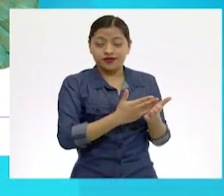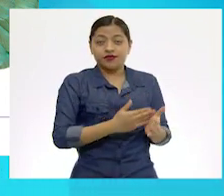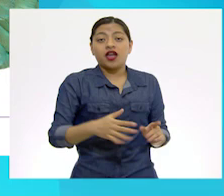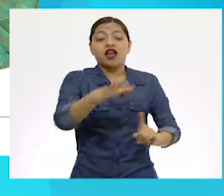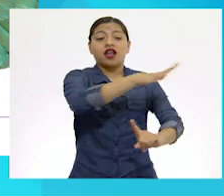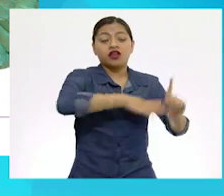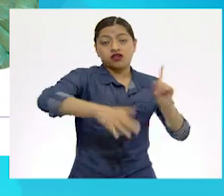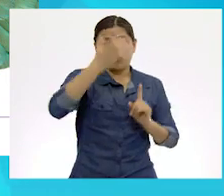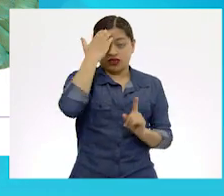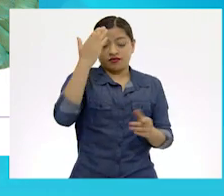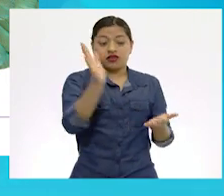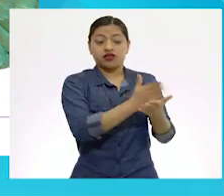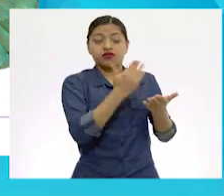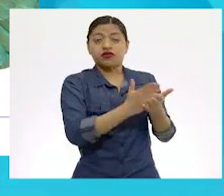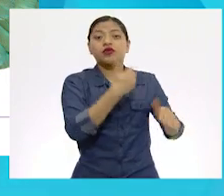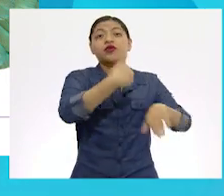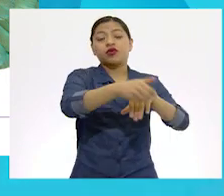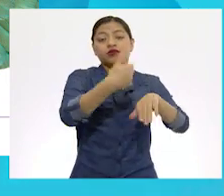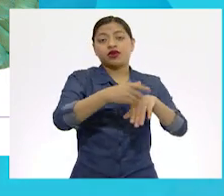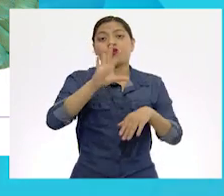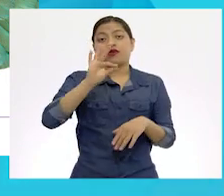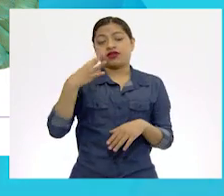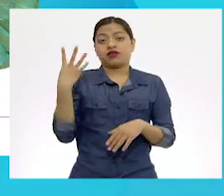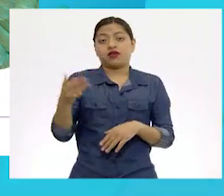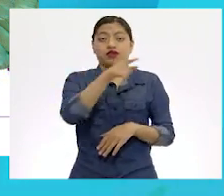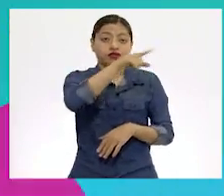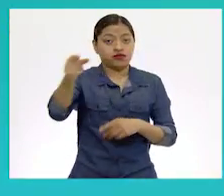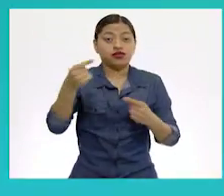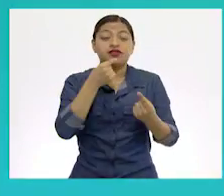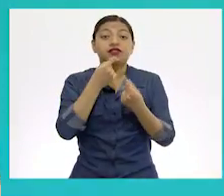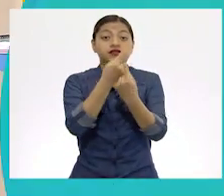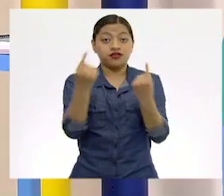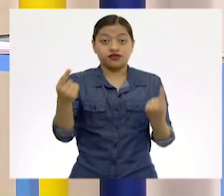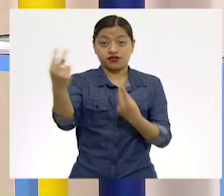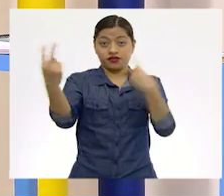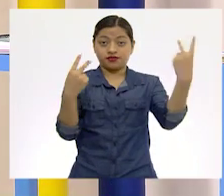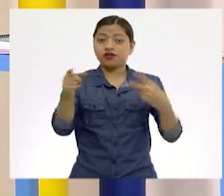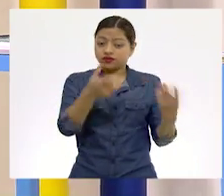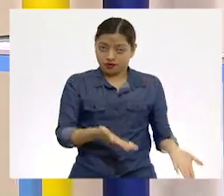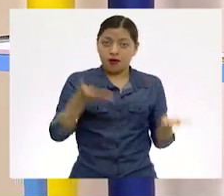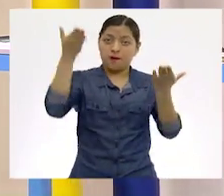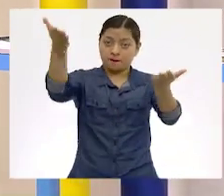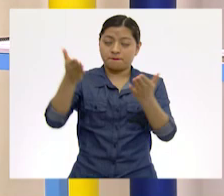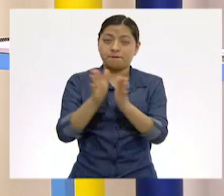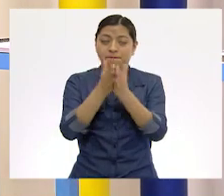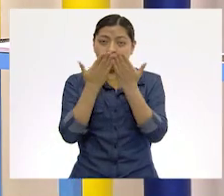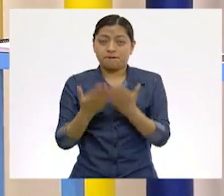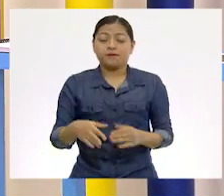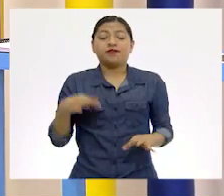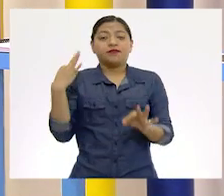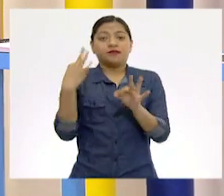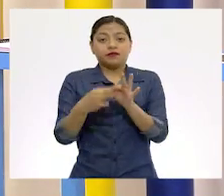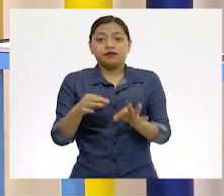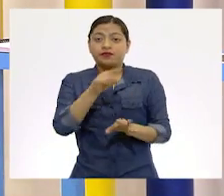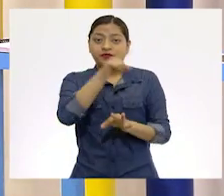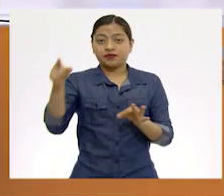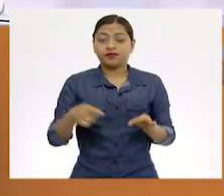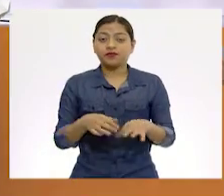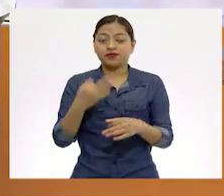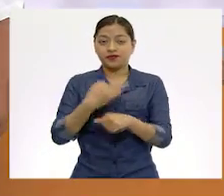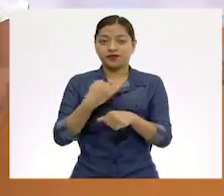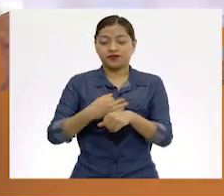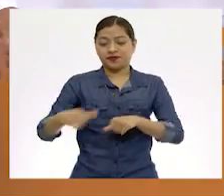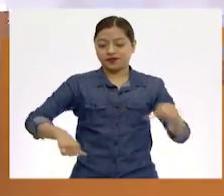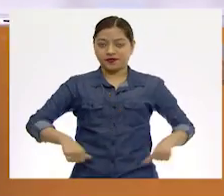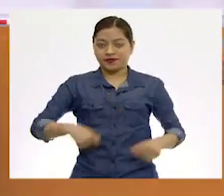Medio en la página 44 para que las niñas y los niños que nos están viendo busquen su material y lo tengan listo para trabajar con nosotros. Así es,